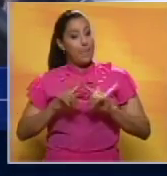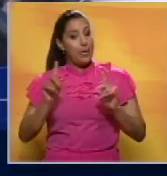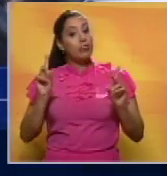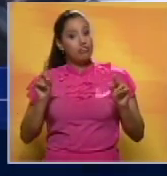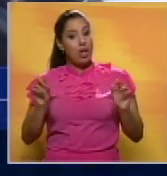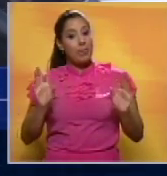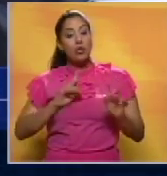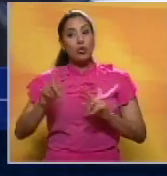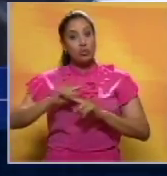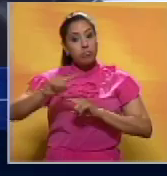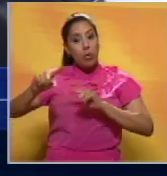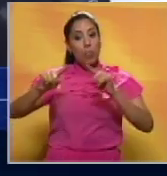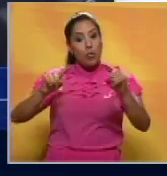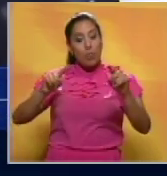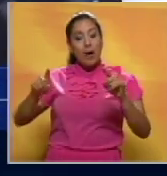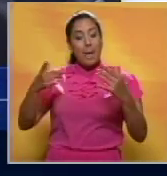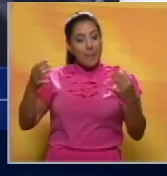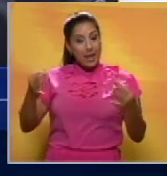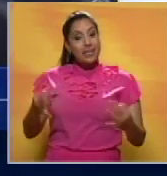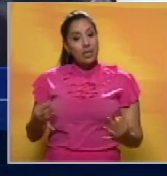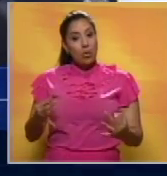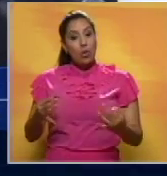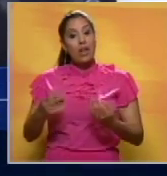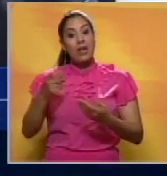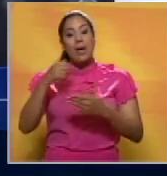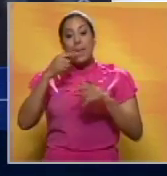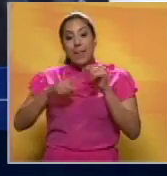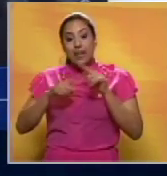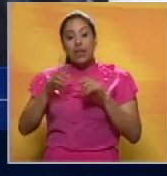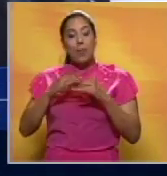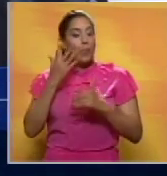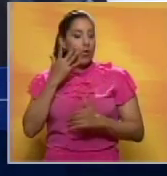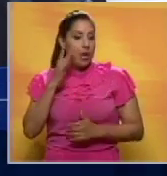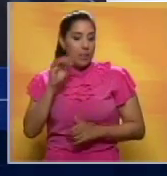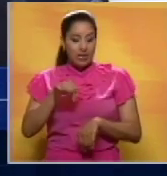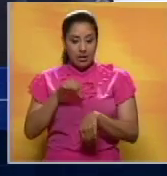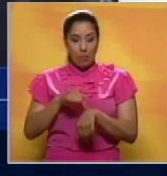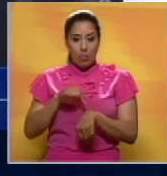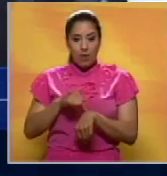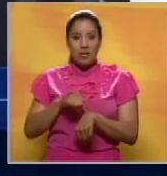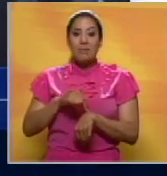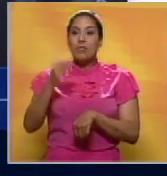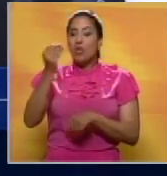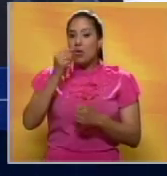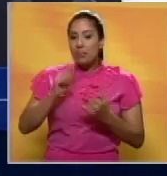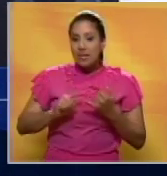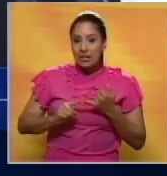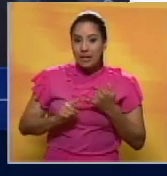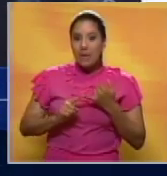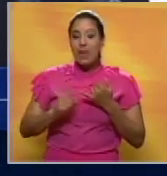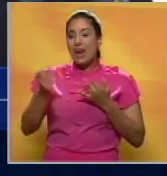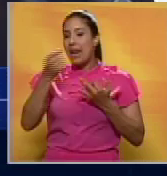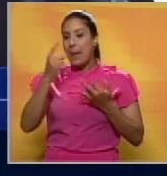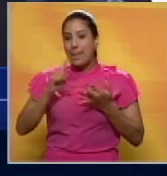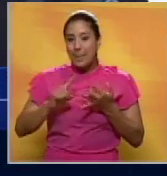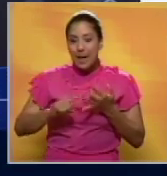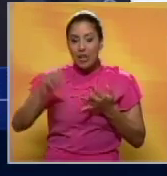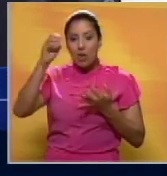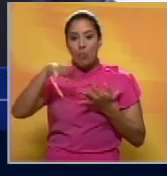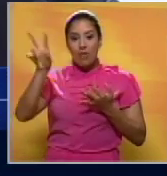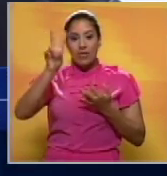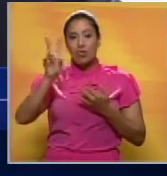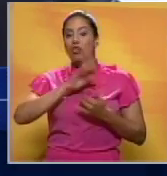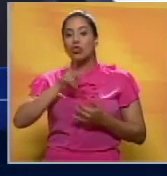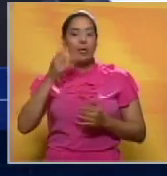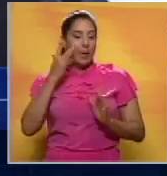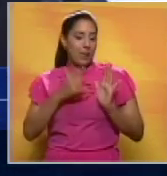también dirigimos recursos para garantizar el suministro, por ejemplo, en estos momentos, de alimentos, de medicamentos a la población venezolana.